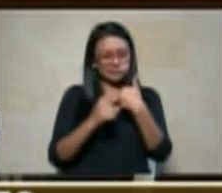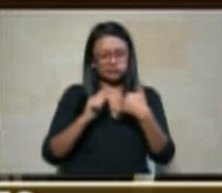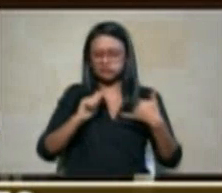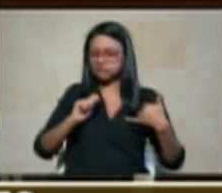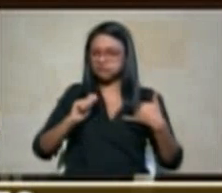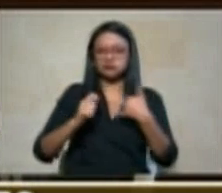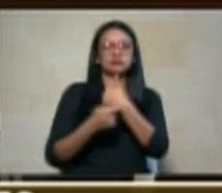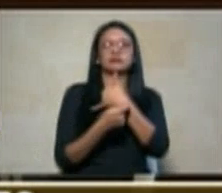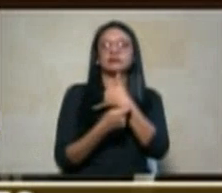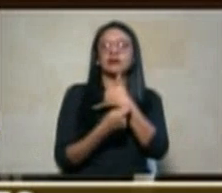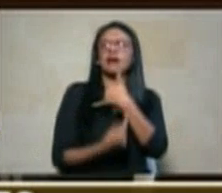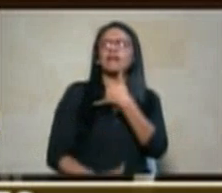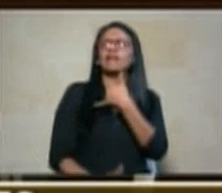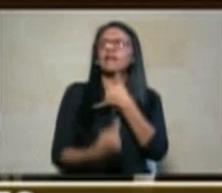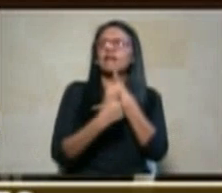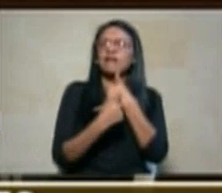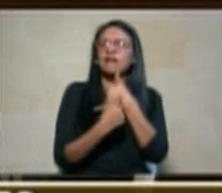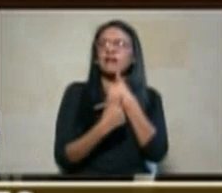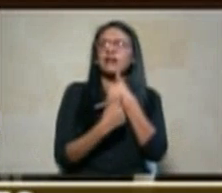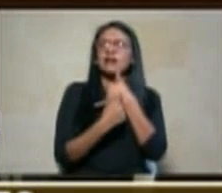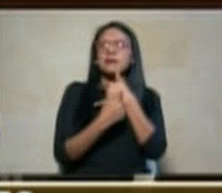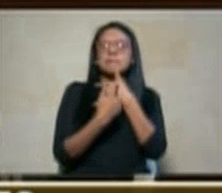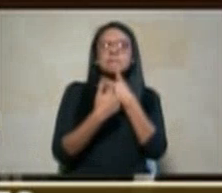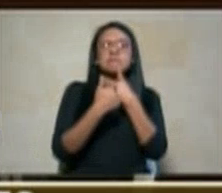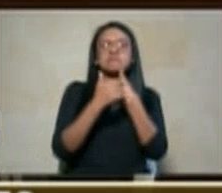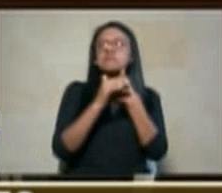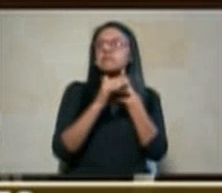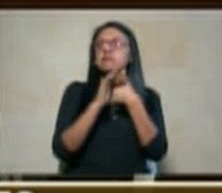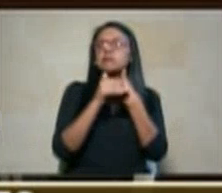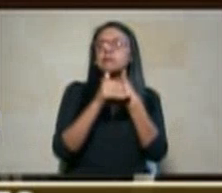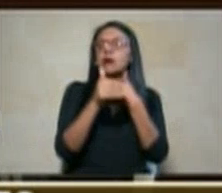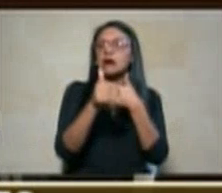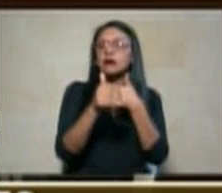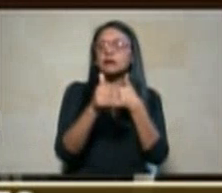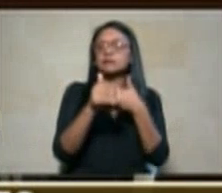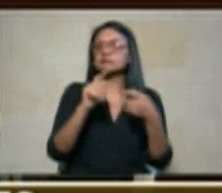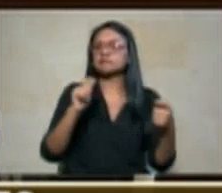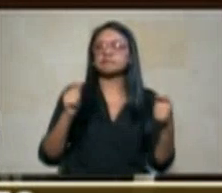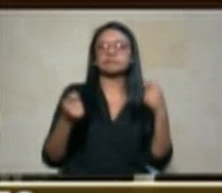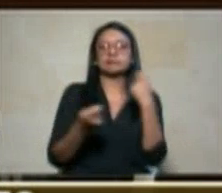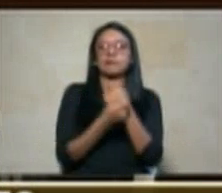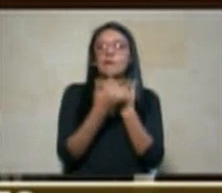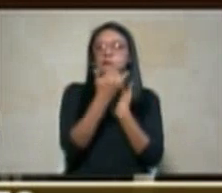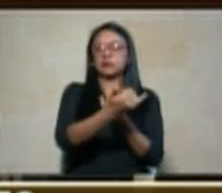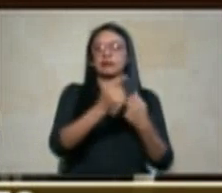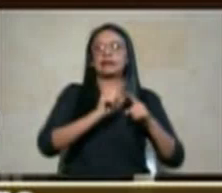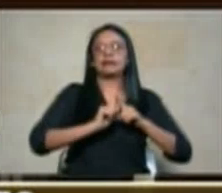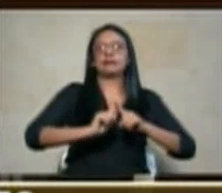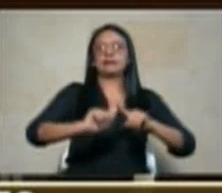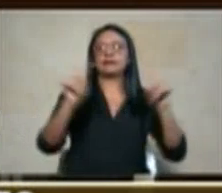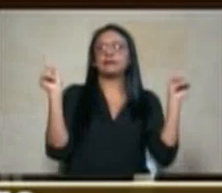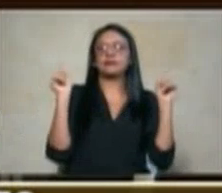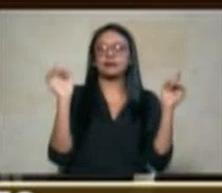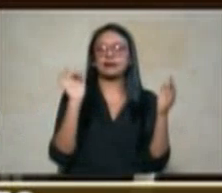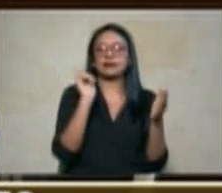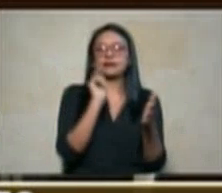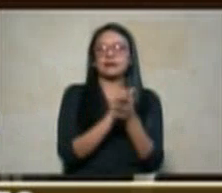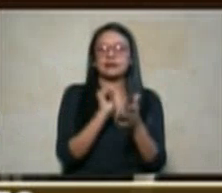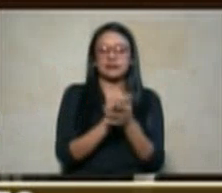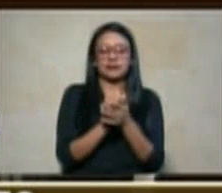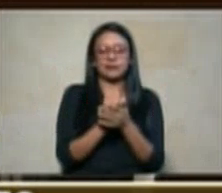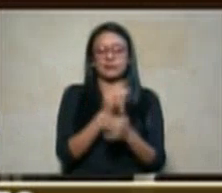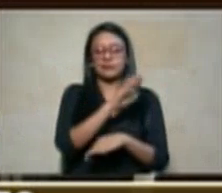tarde, se diferencie del bárbaro país del corte de franela, del bárbaro país